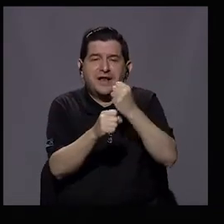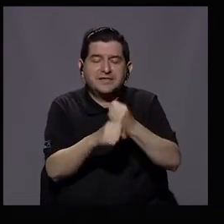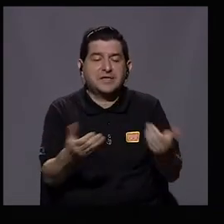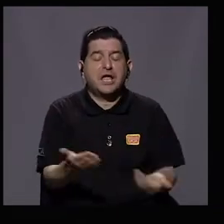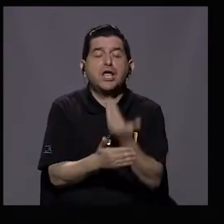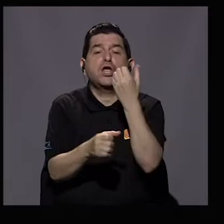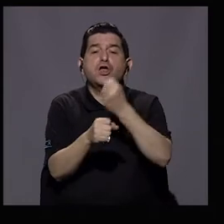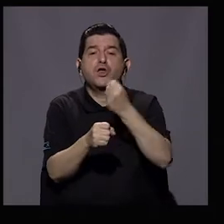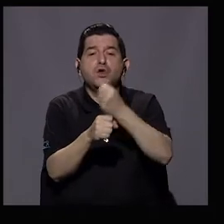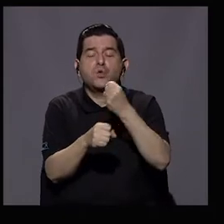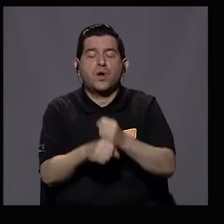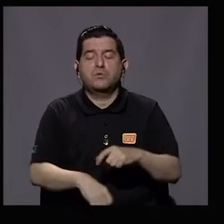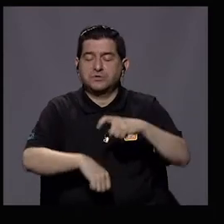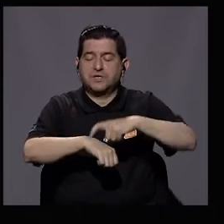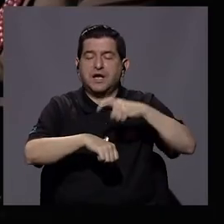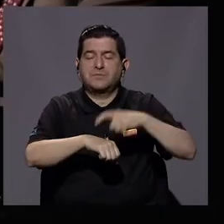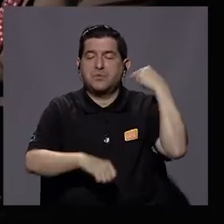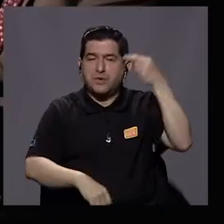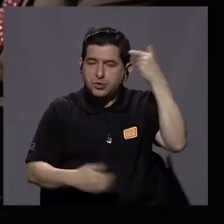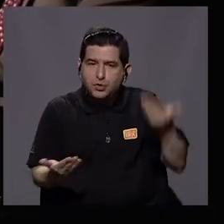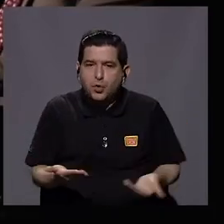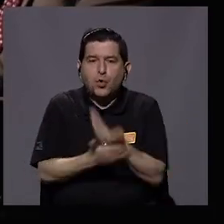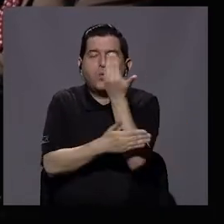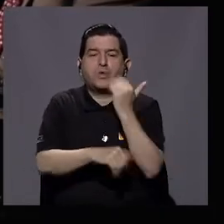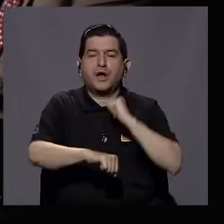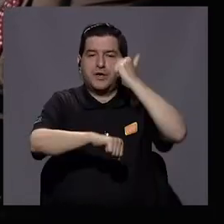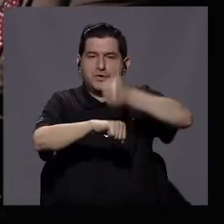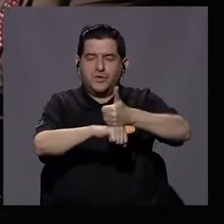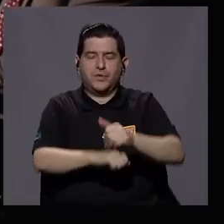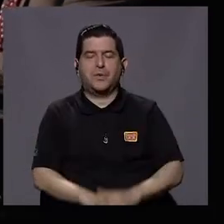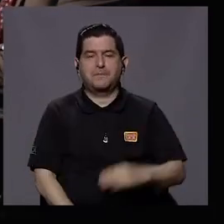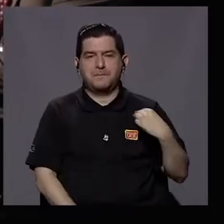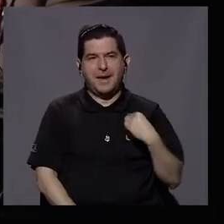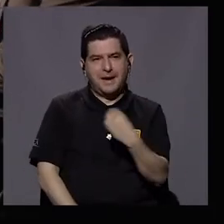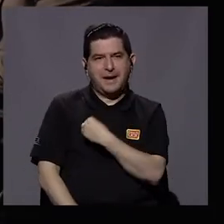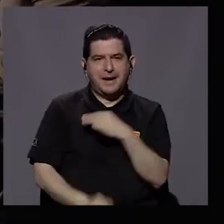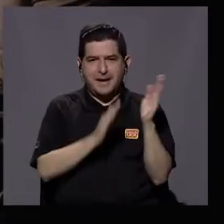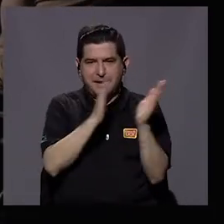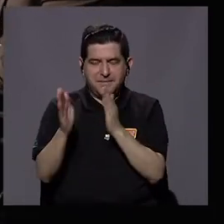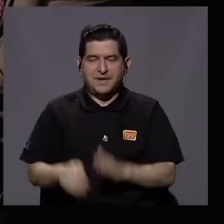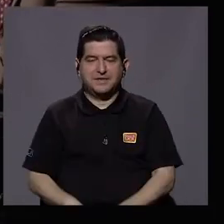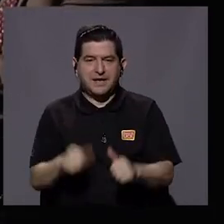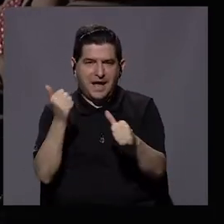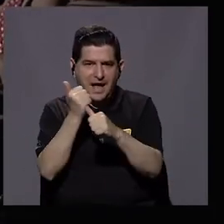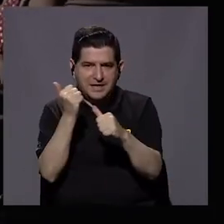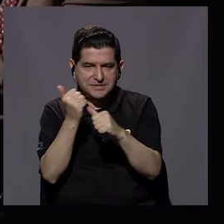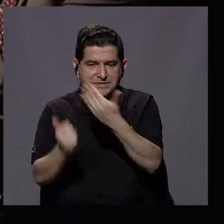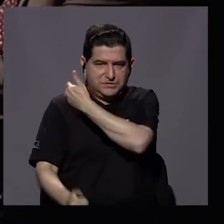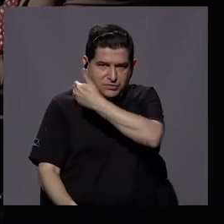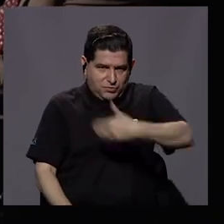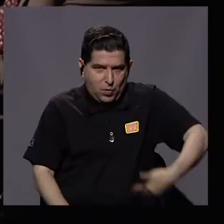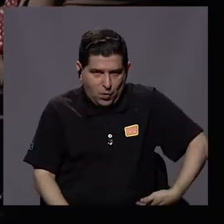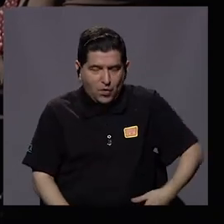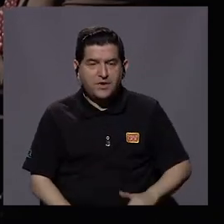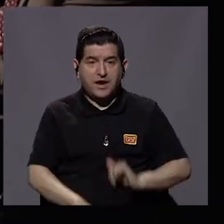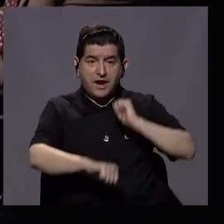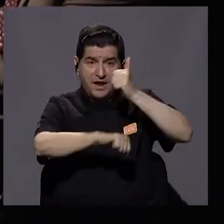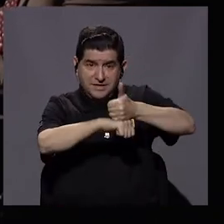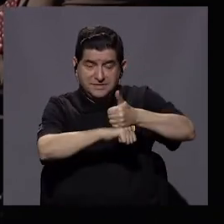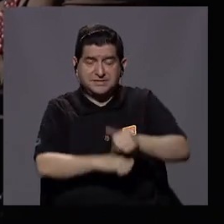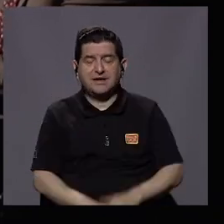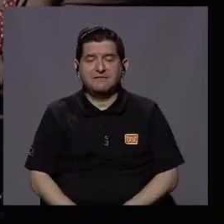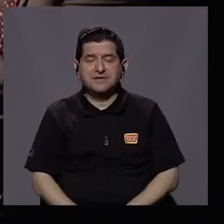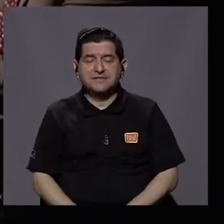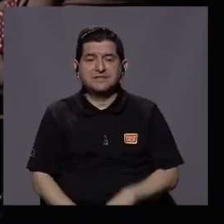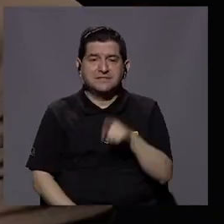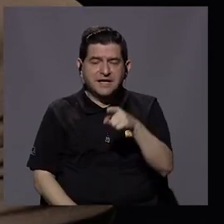nuevos empleados cada turno de gobierno. Lo que podría hacer, digamos, el Mideplan, como este asesor presidencial, es justamente determinar cuáles son